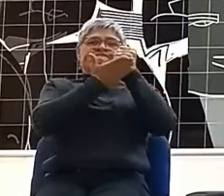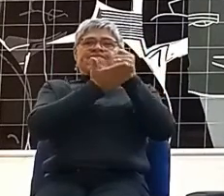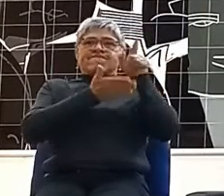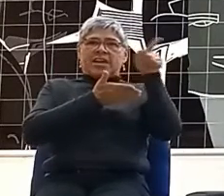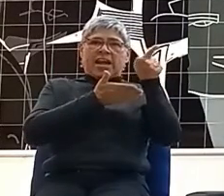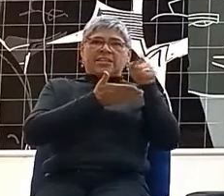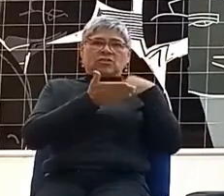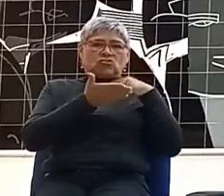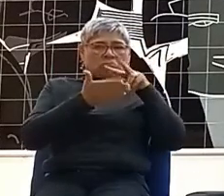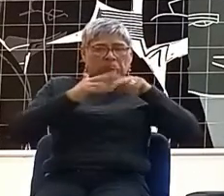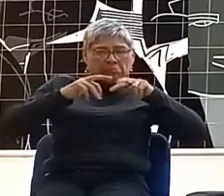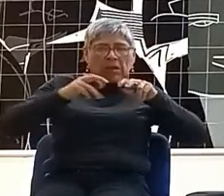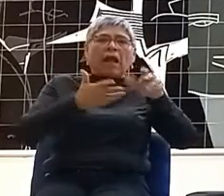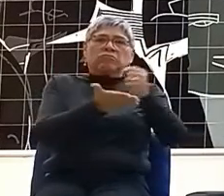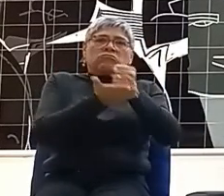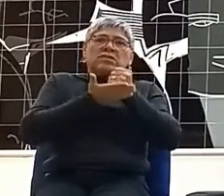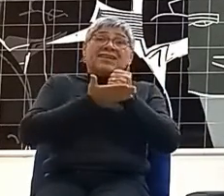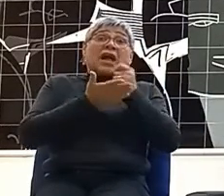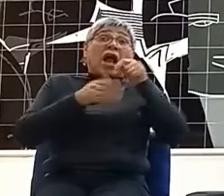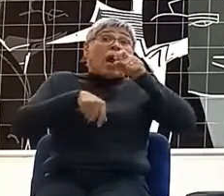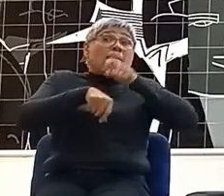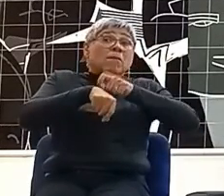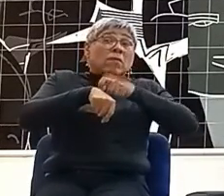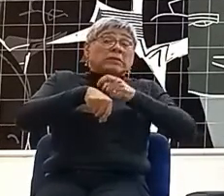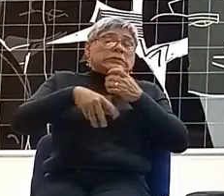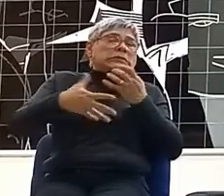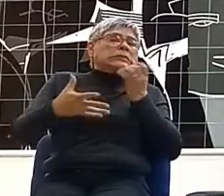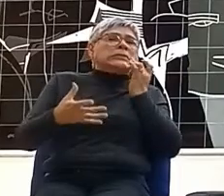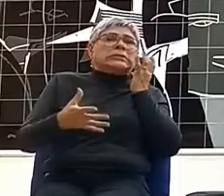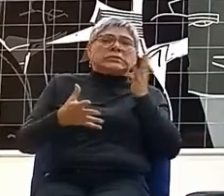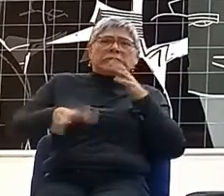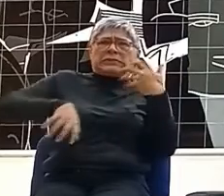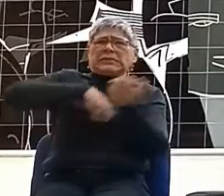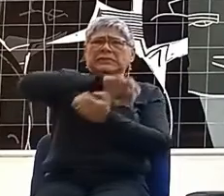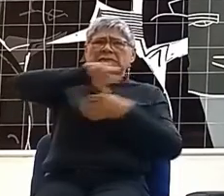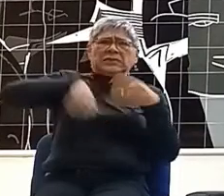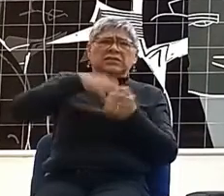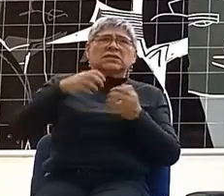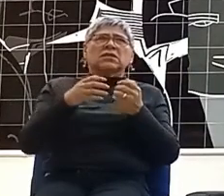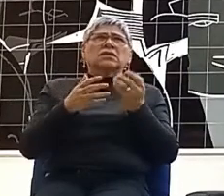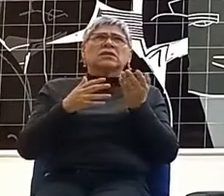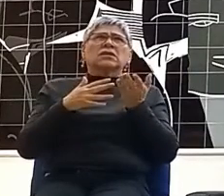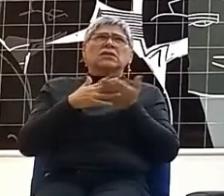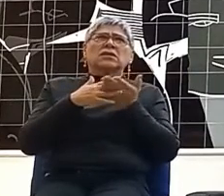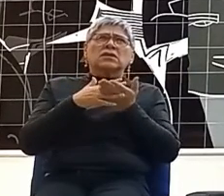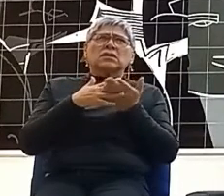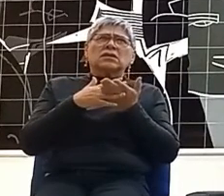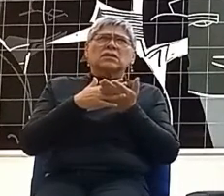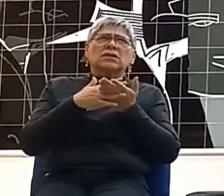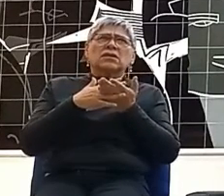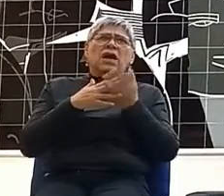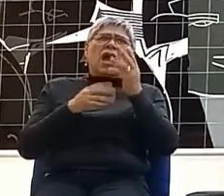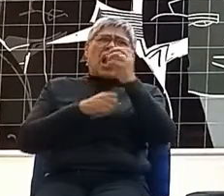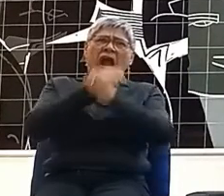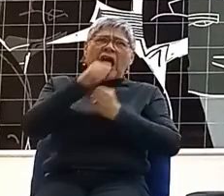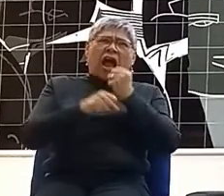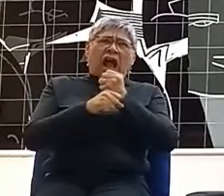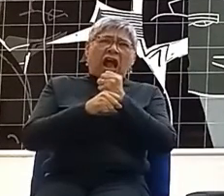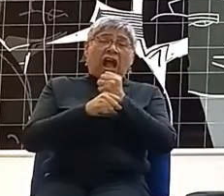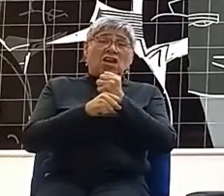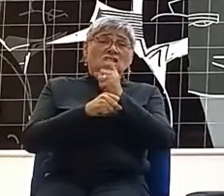en un momento muy conflictivo del país, en la segunda mitad de la década de los